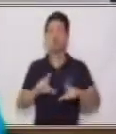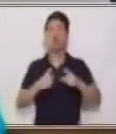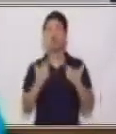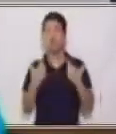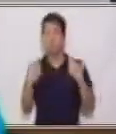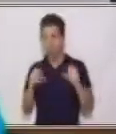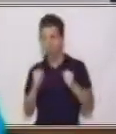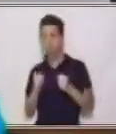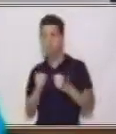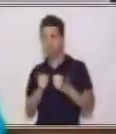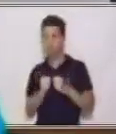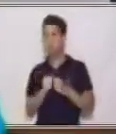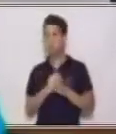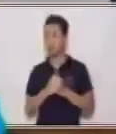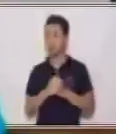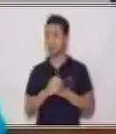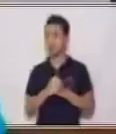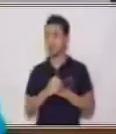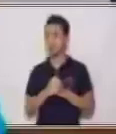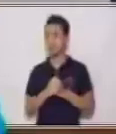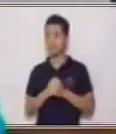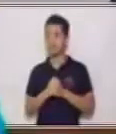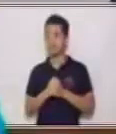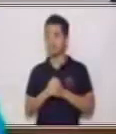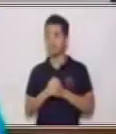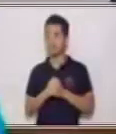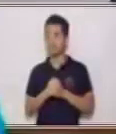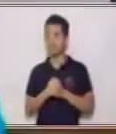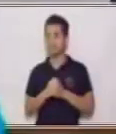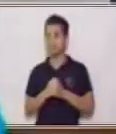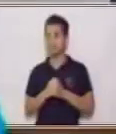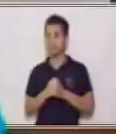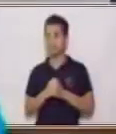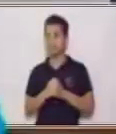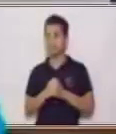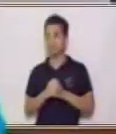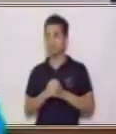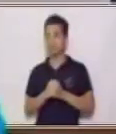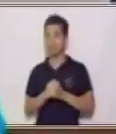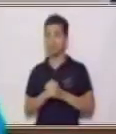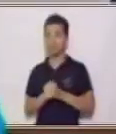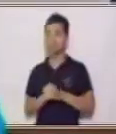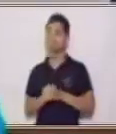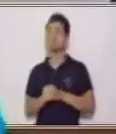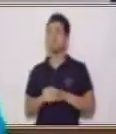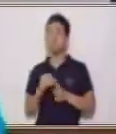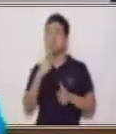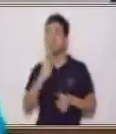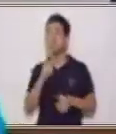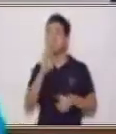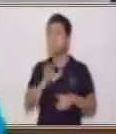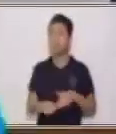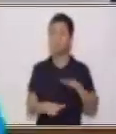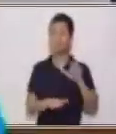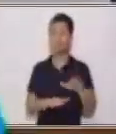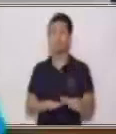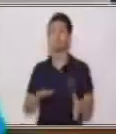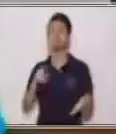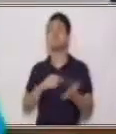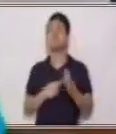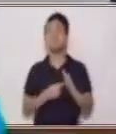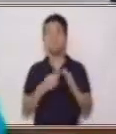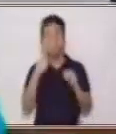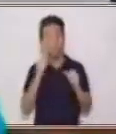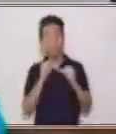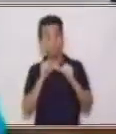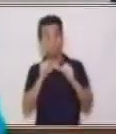alguno, porque en ocasiones sucede, pero entonces es como para que lo tengas en cuenta, que al decir pasos te da aquel